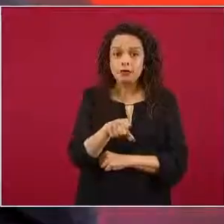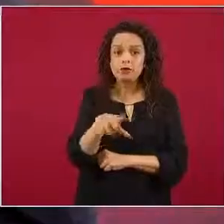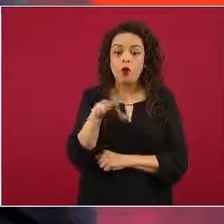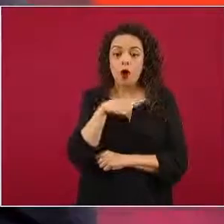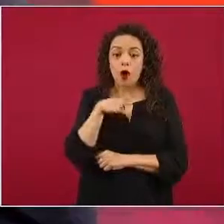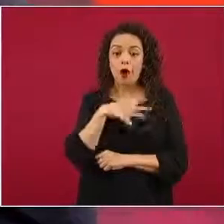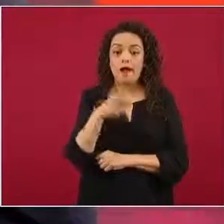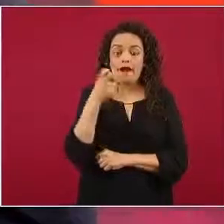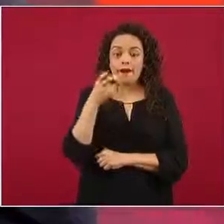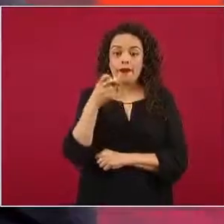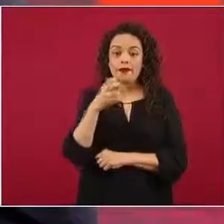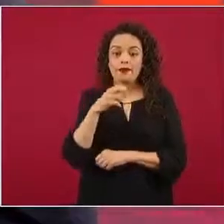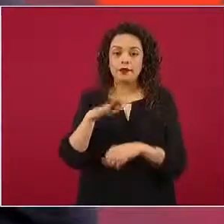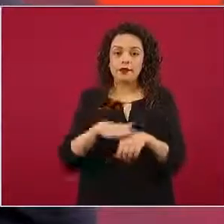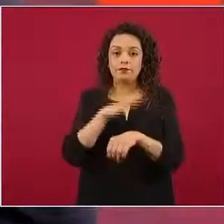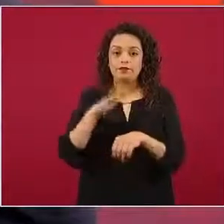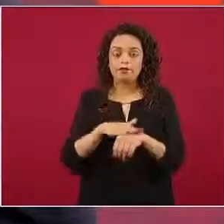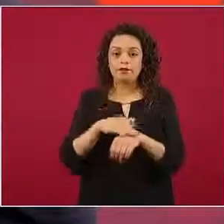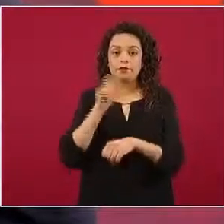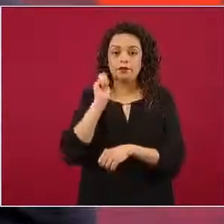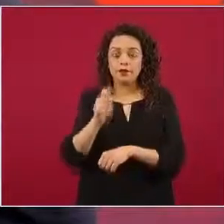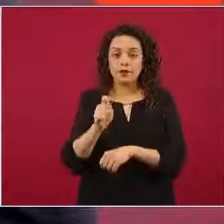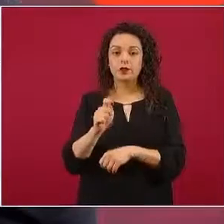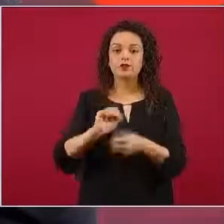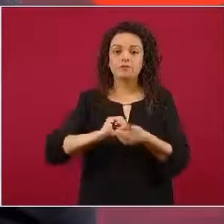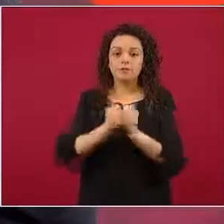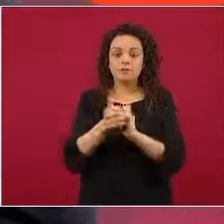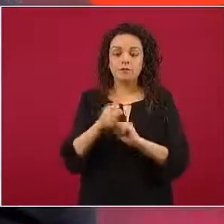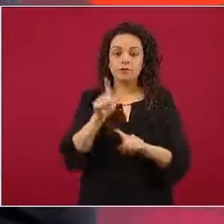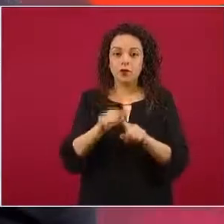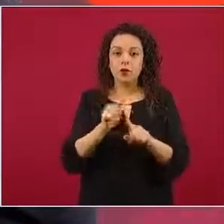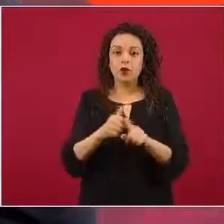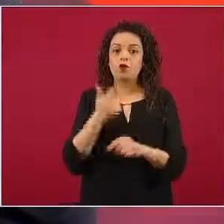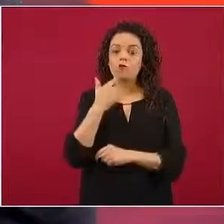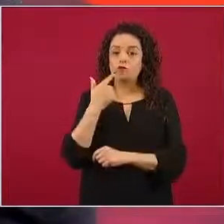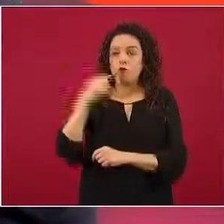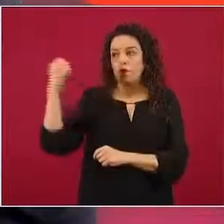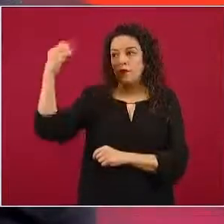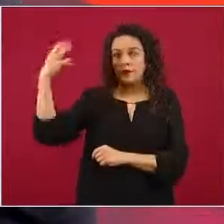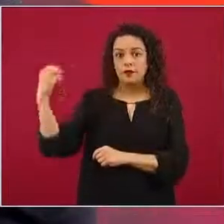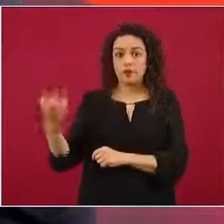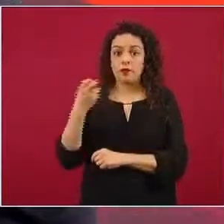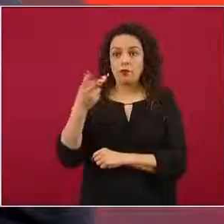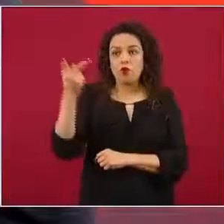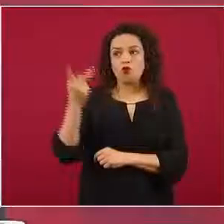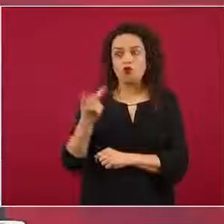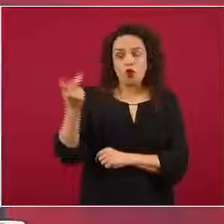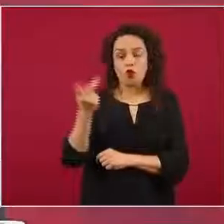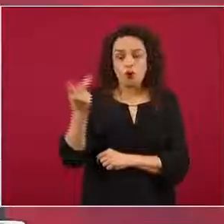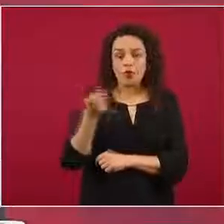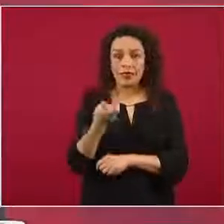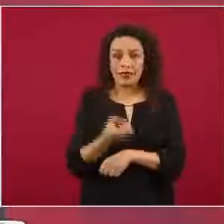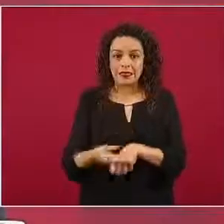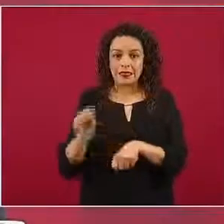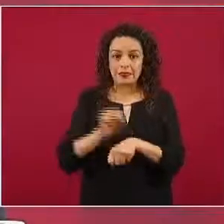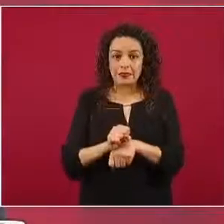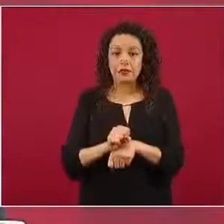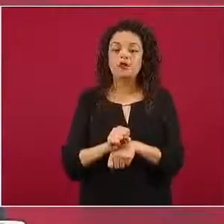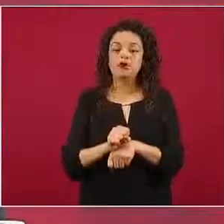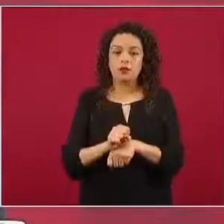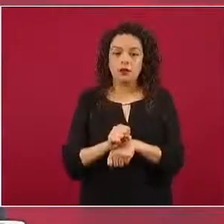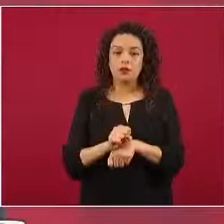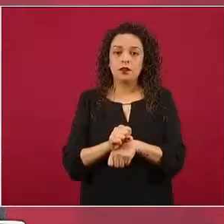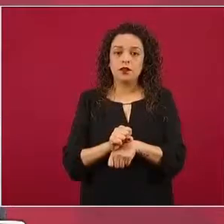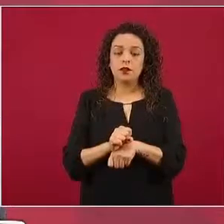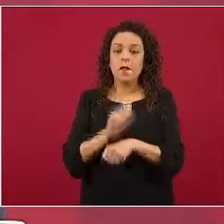obtuvo esta puntuación de color rojo y por lo tanto pues son las 2 entidades que esta semana se suman junto